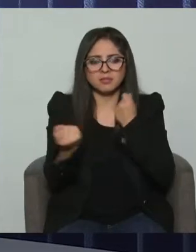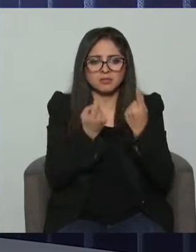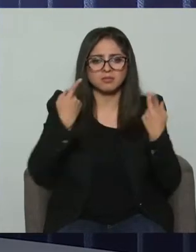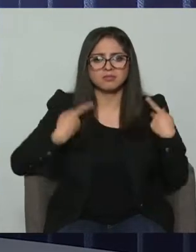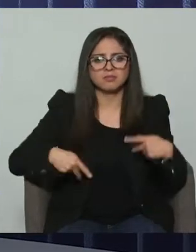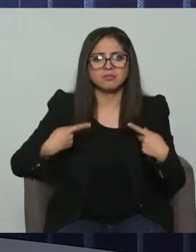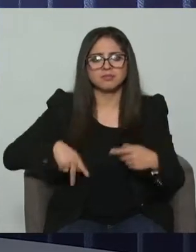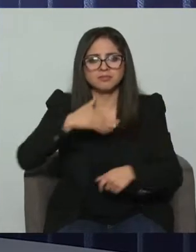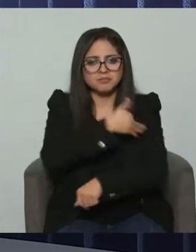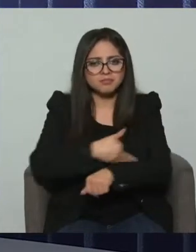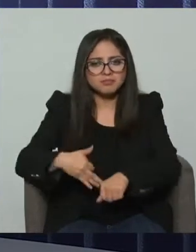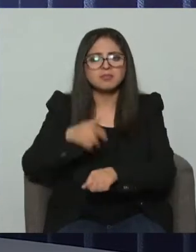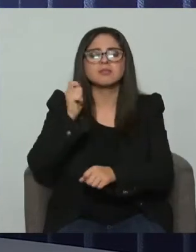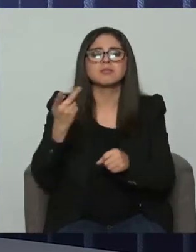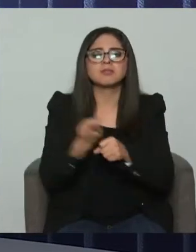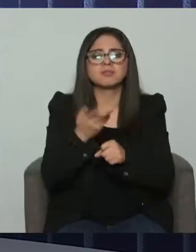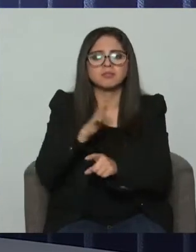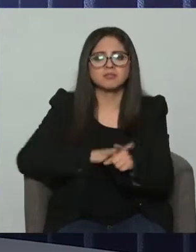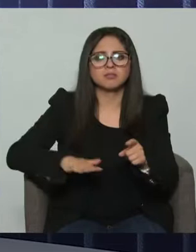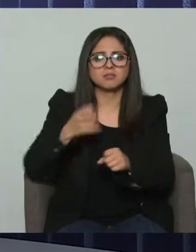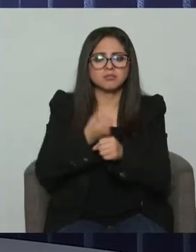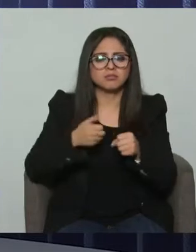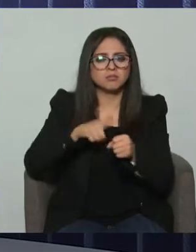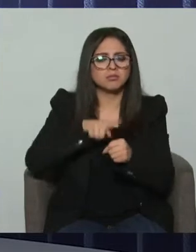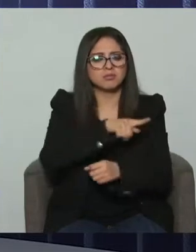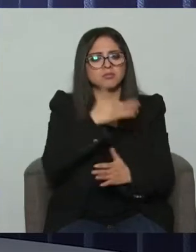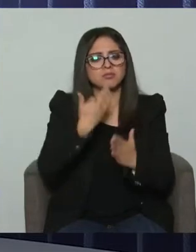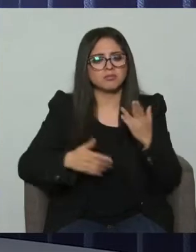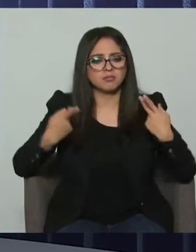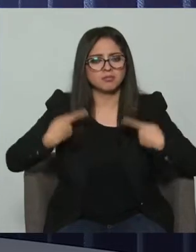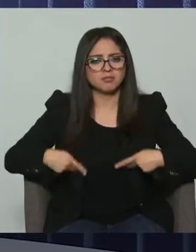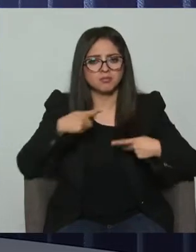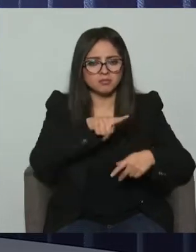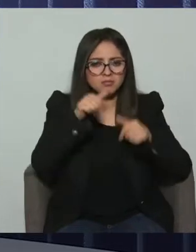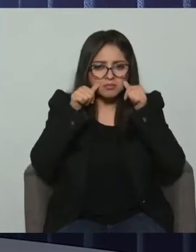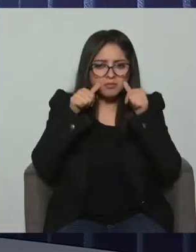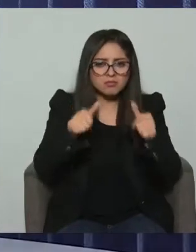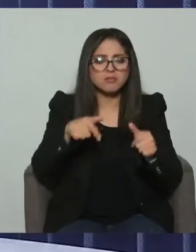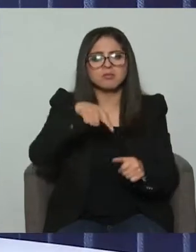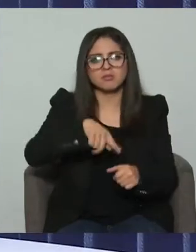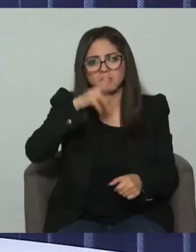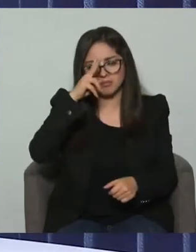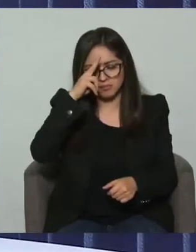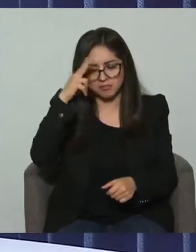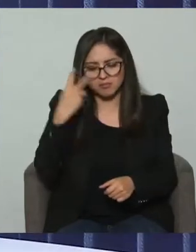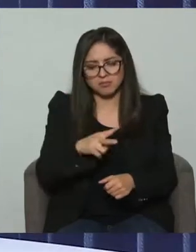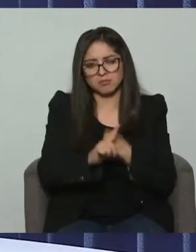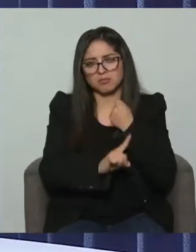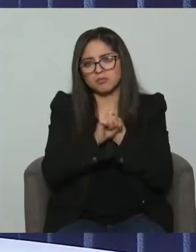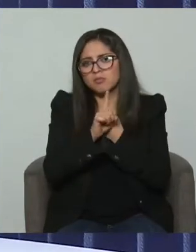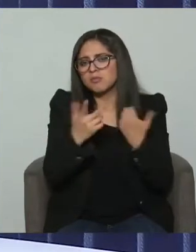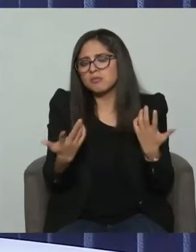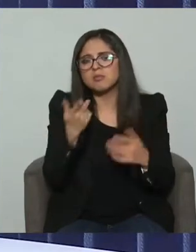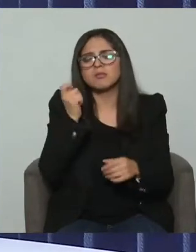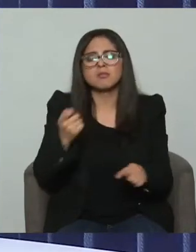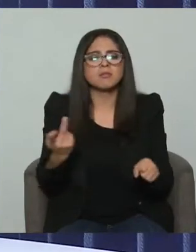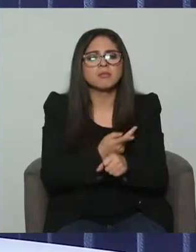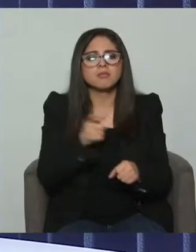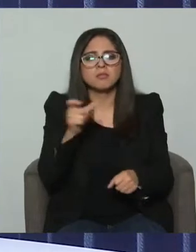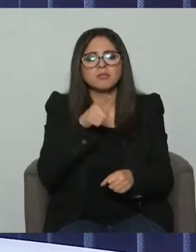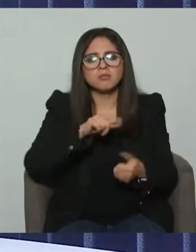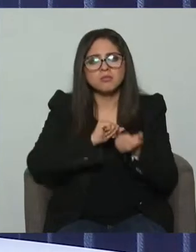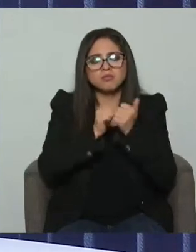queremos lograr, necesitamos avanzar, pero todos en conjunto, ¿no? Entonces, obviamente, la Redim, desde las organizaciones civiles que con la conformamos, estamos